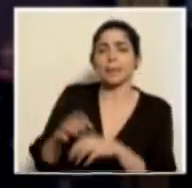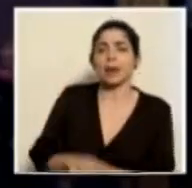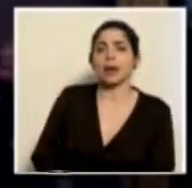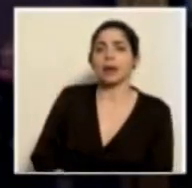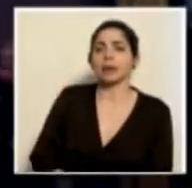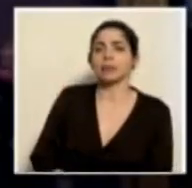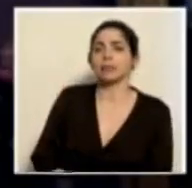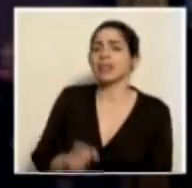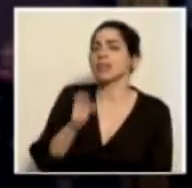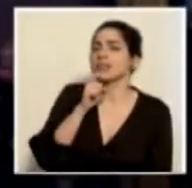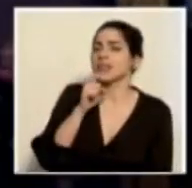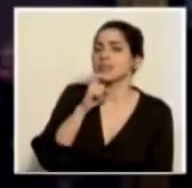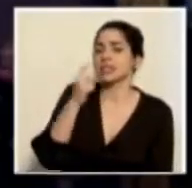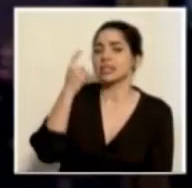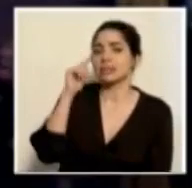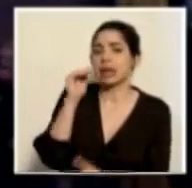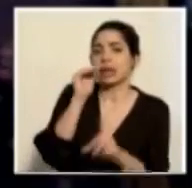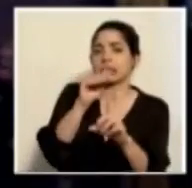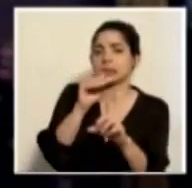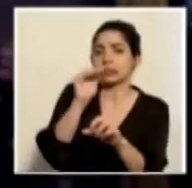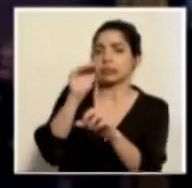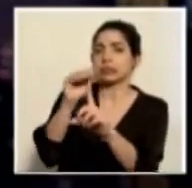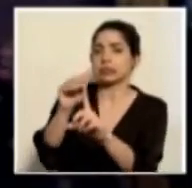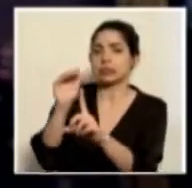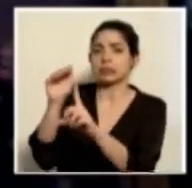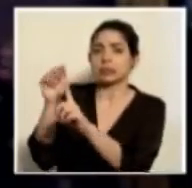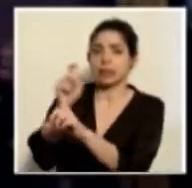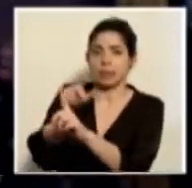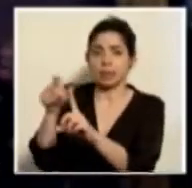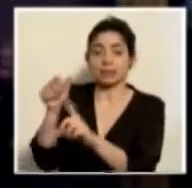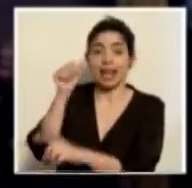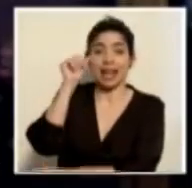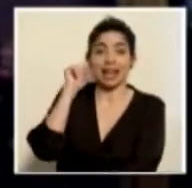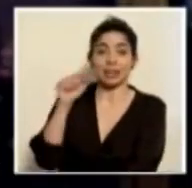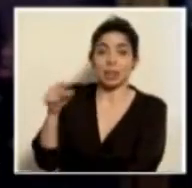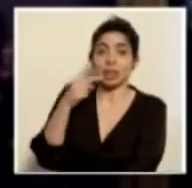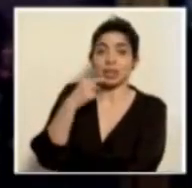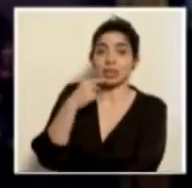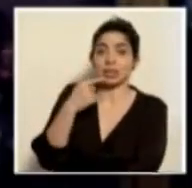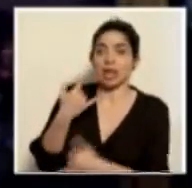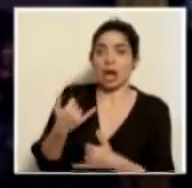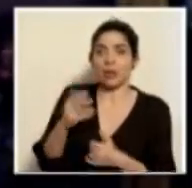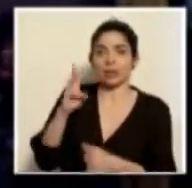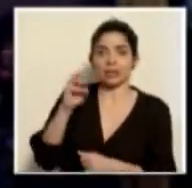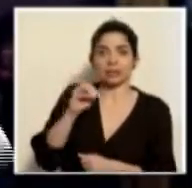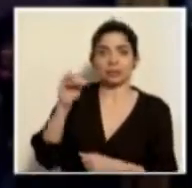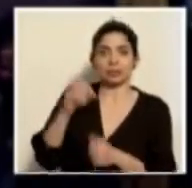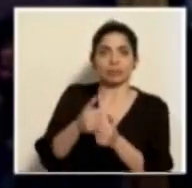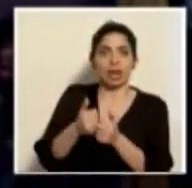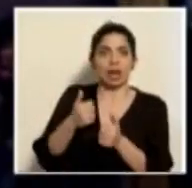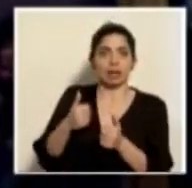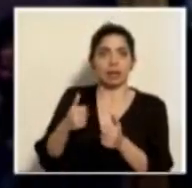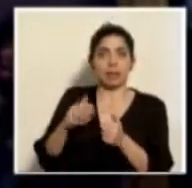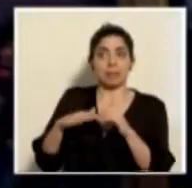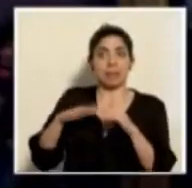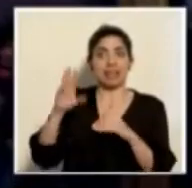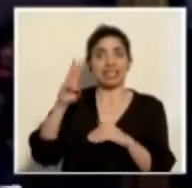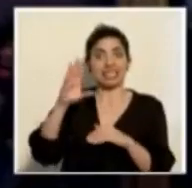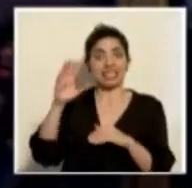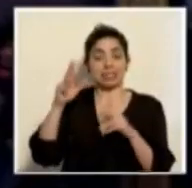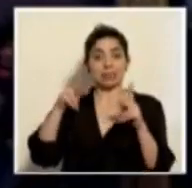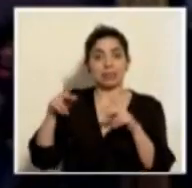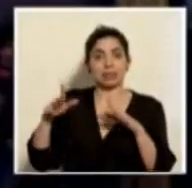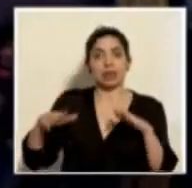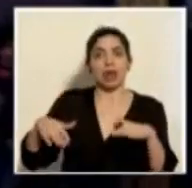de la dificultad para notificar a las personas. Ayer usted me decía hay un atraso del 60%, son más de 600 personas que no han